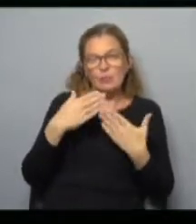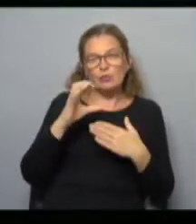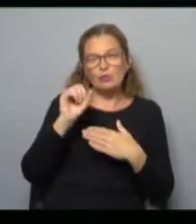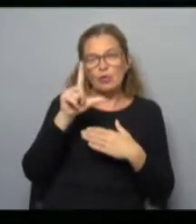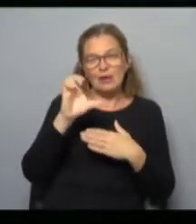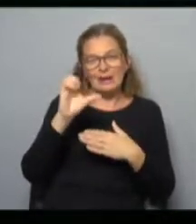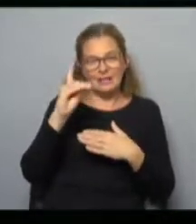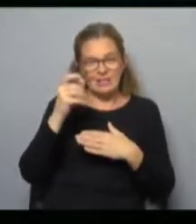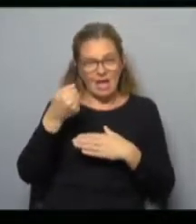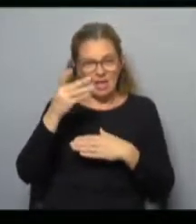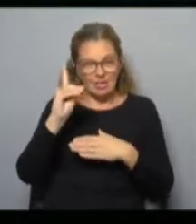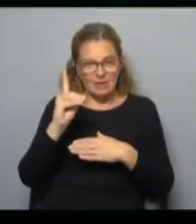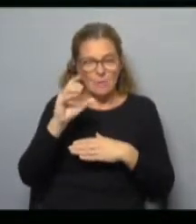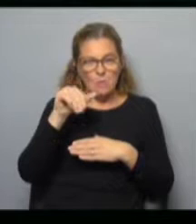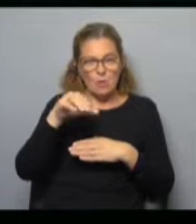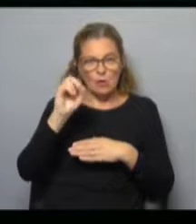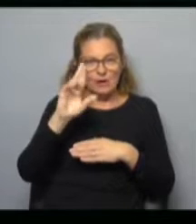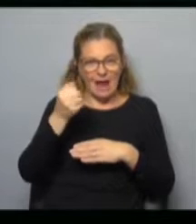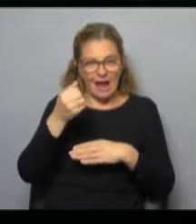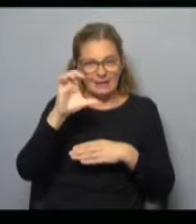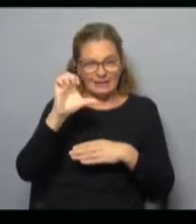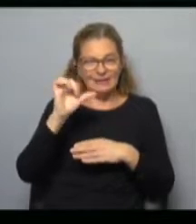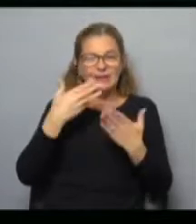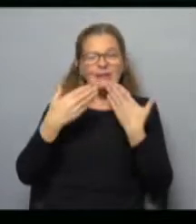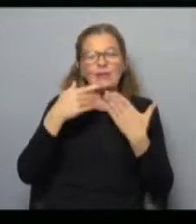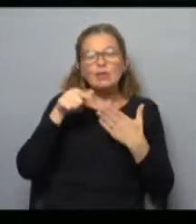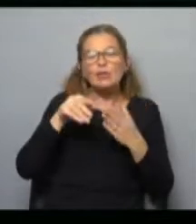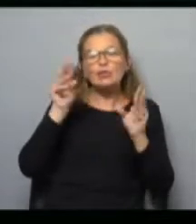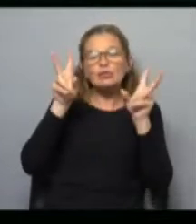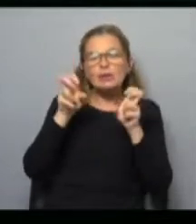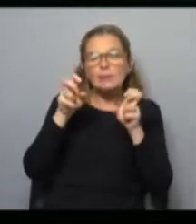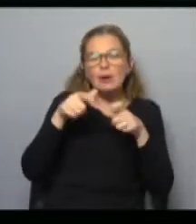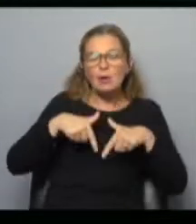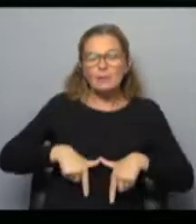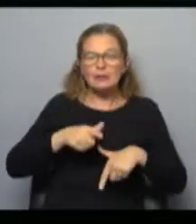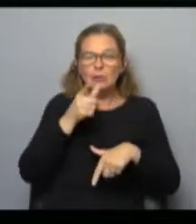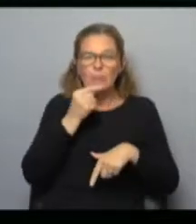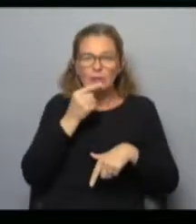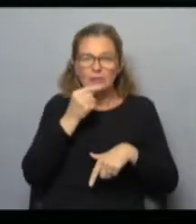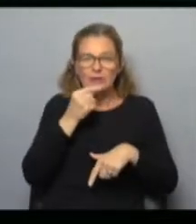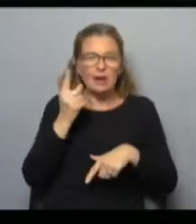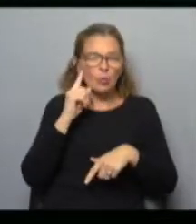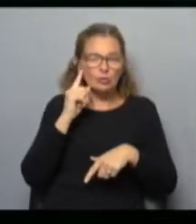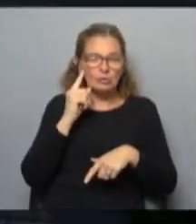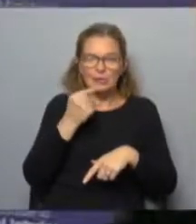una de las representantes de EMU, a propósito de lo que se habló en esta reunión con el ministro Luis Alberto Ojever. Escuchemos lo que decía.